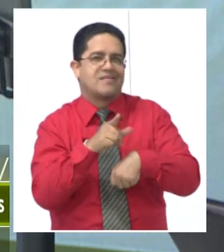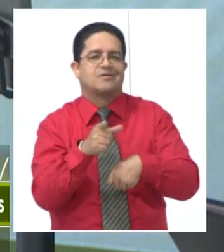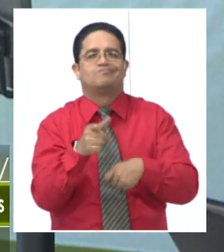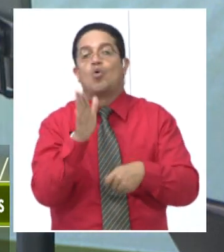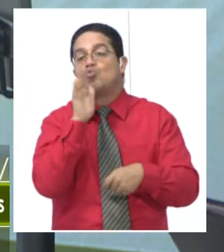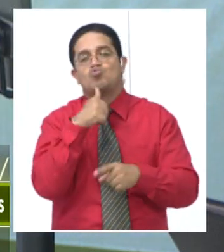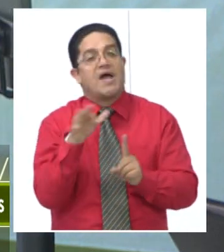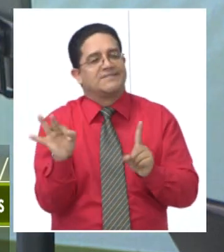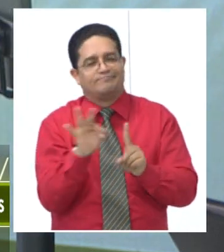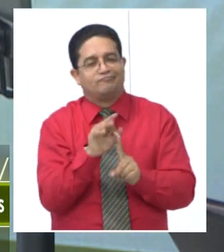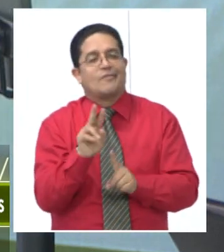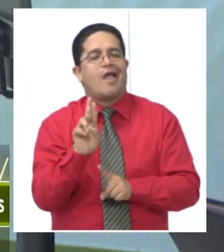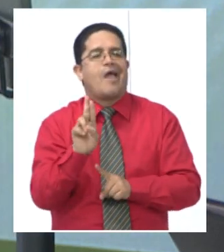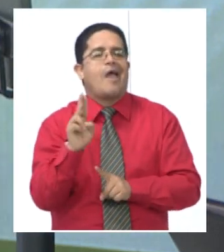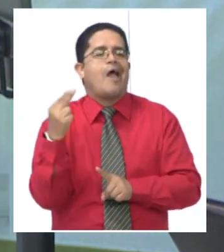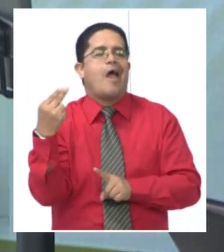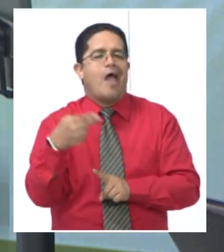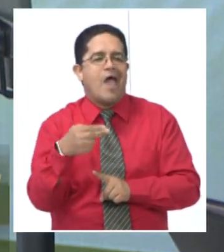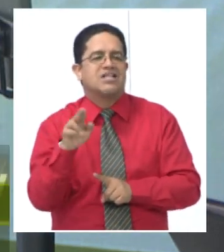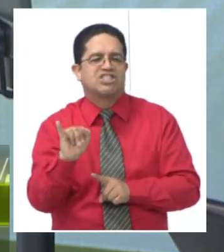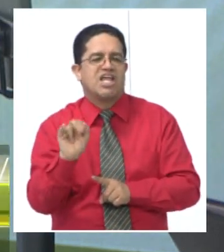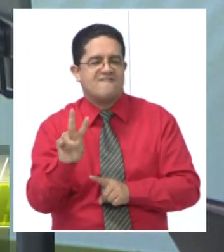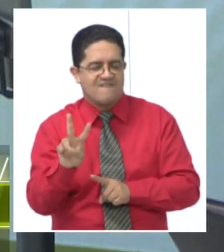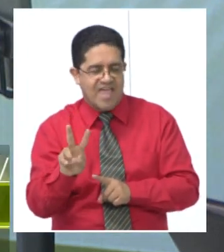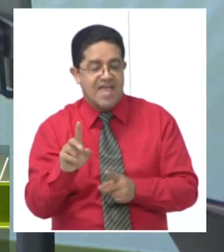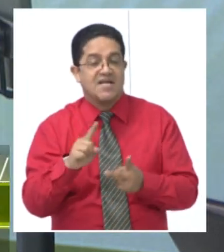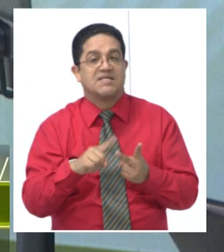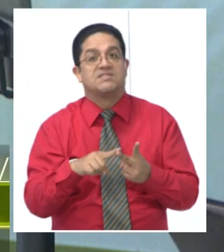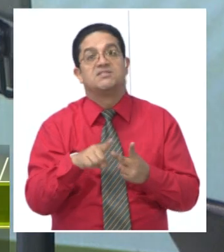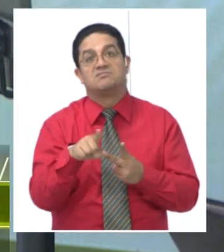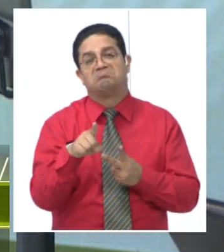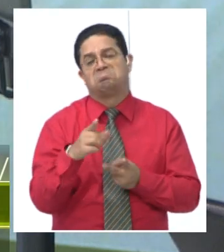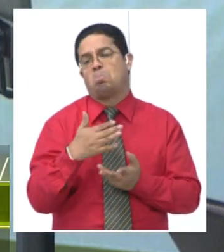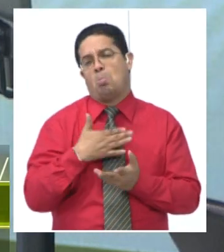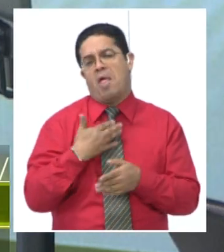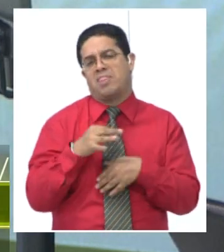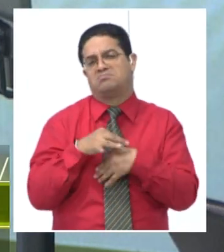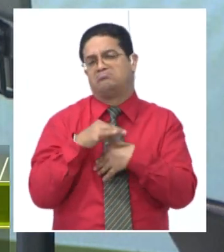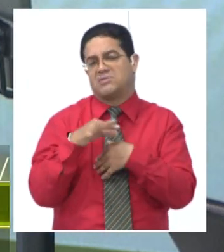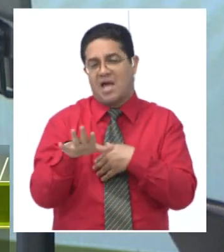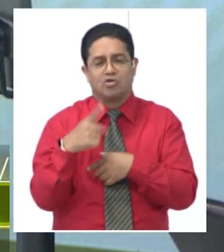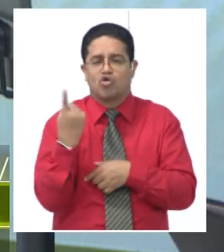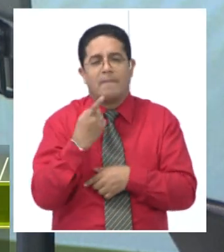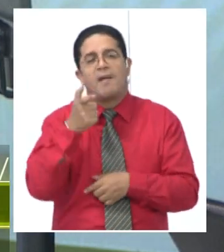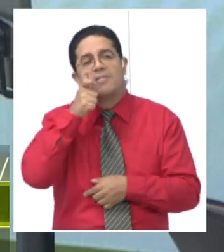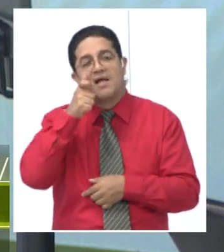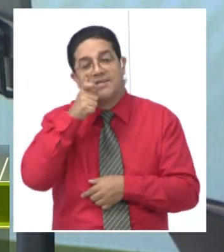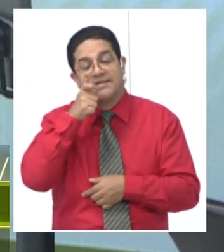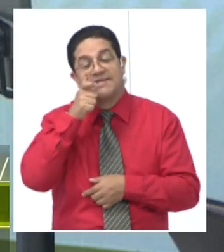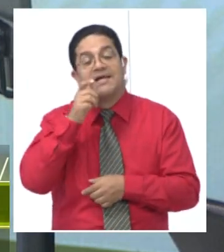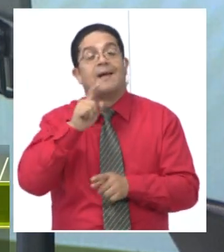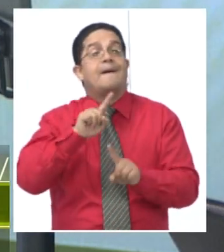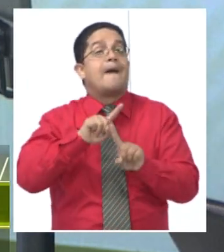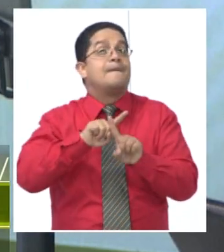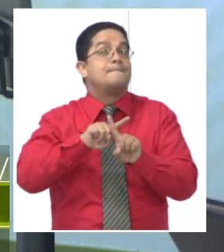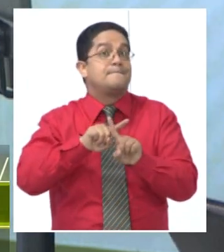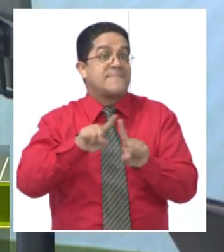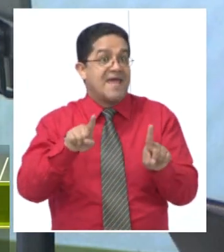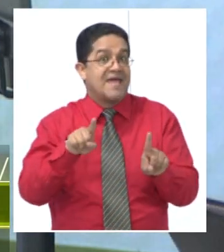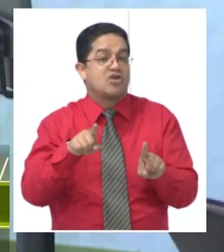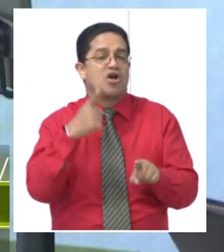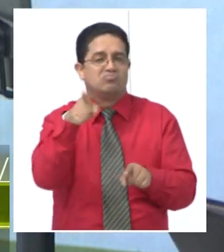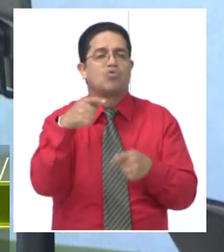una paciente que tú sabes que puede regresar a la consulta, tú puedes no hacer nada y hacerle seguimiento. Muy diferente, de repente tú haces una jornada